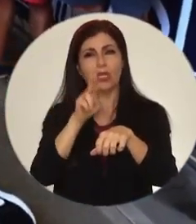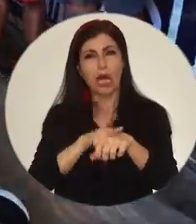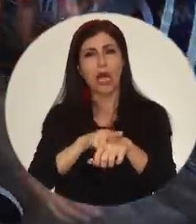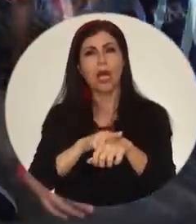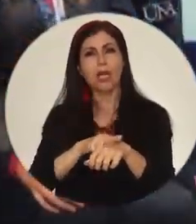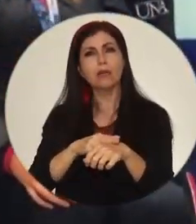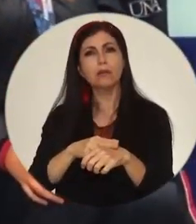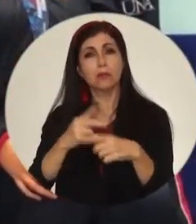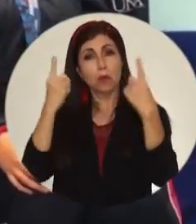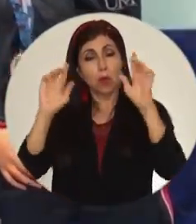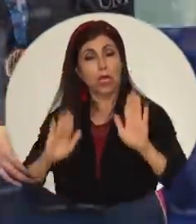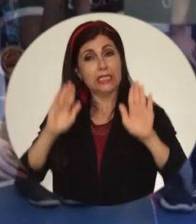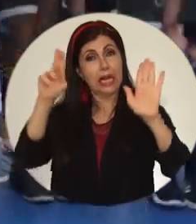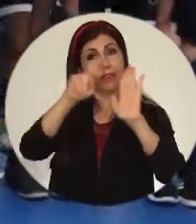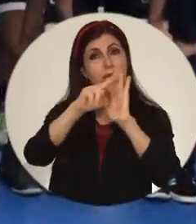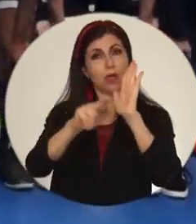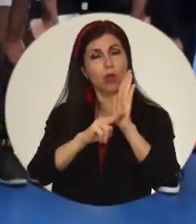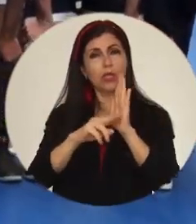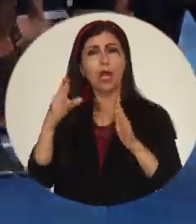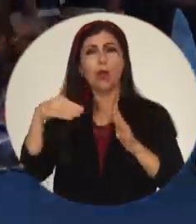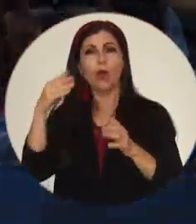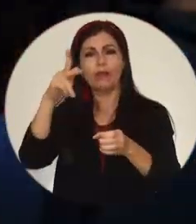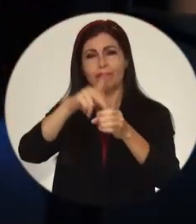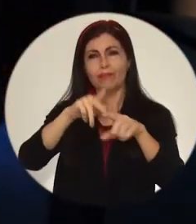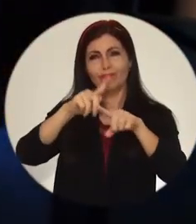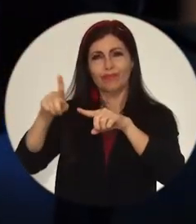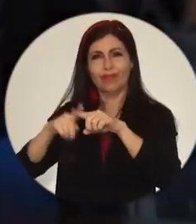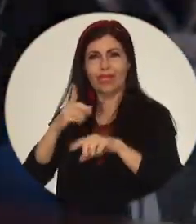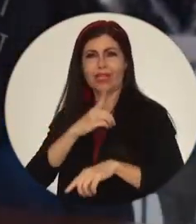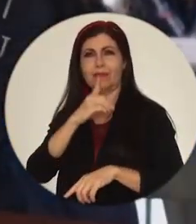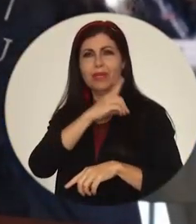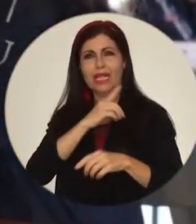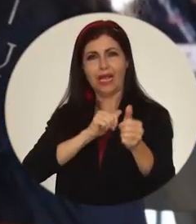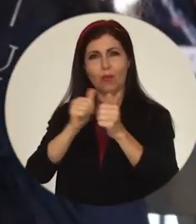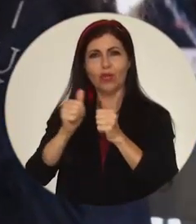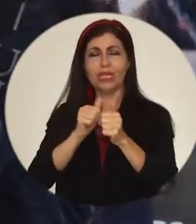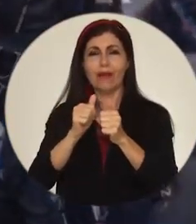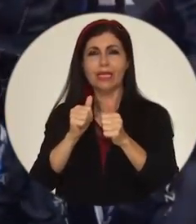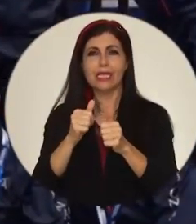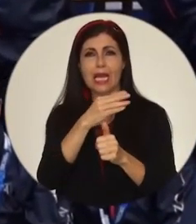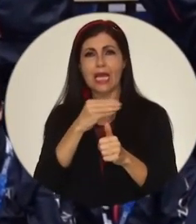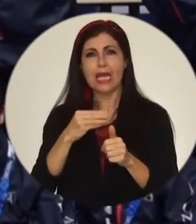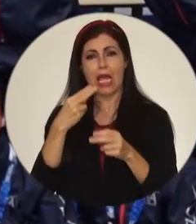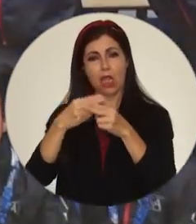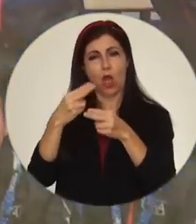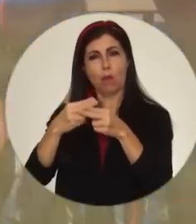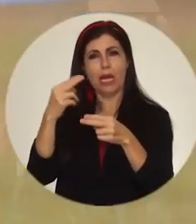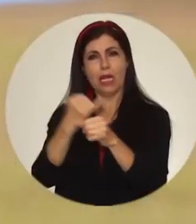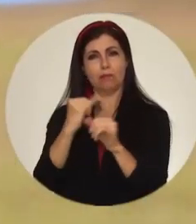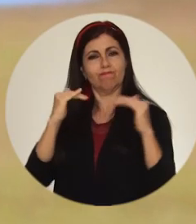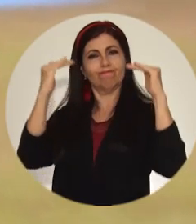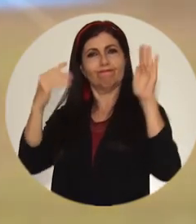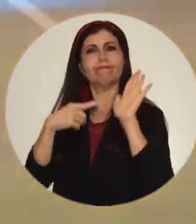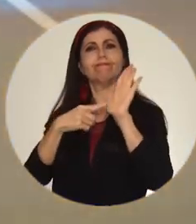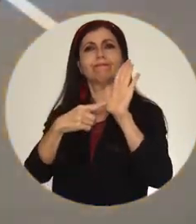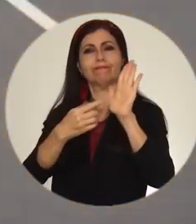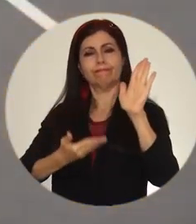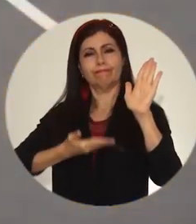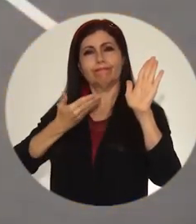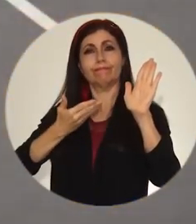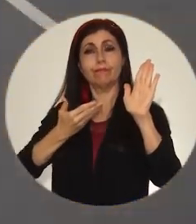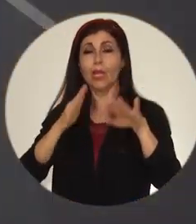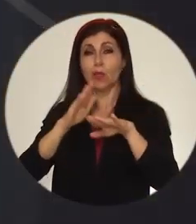nota al destacar en la mayoría de las disciplinas deportivas y dejar el nombre de la institución muy en alto. En cuanto a medallas, la